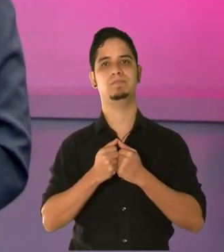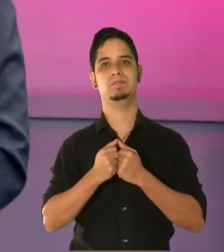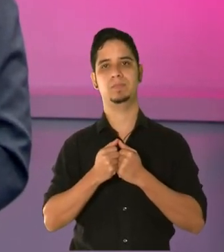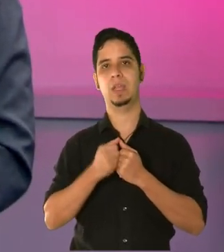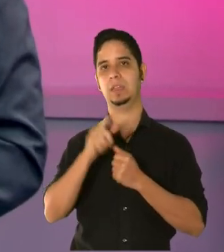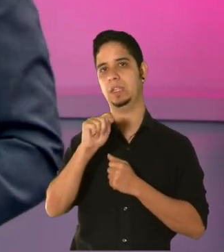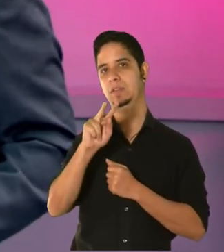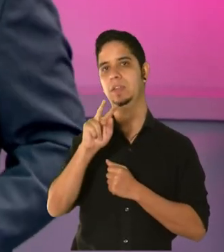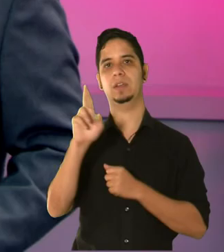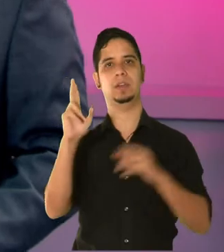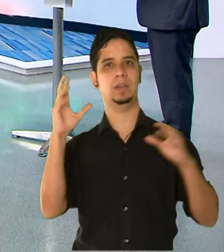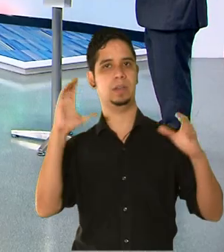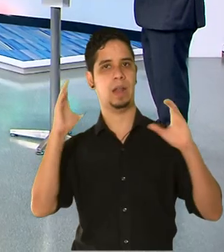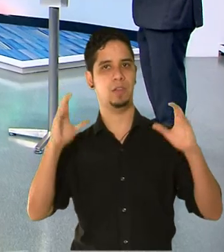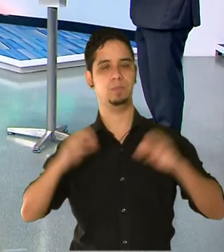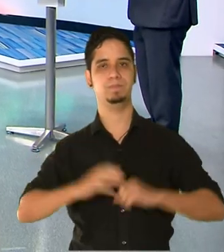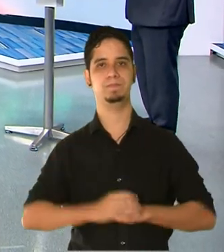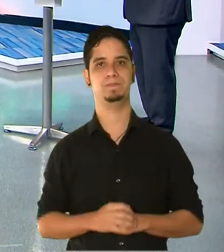televisión